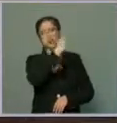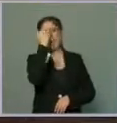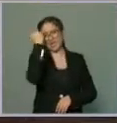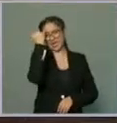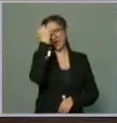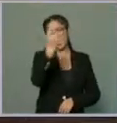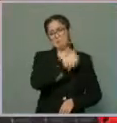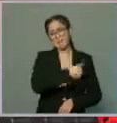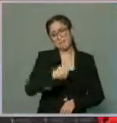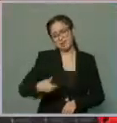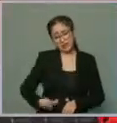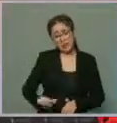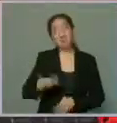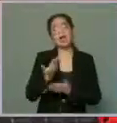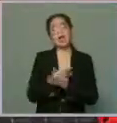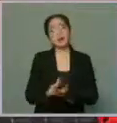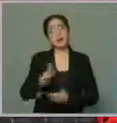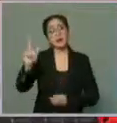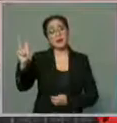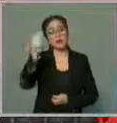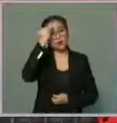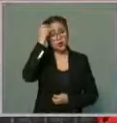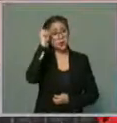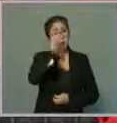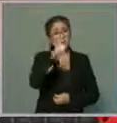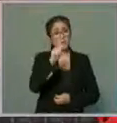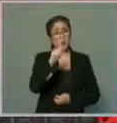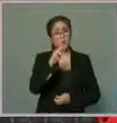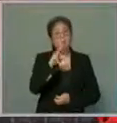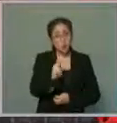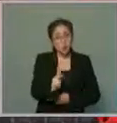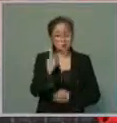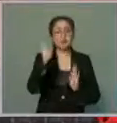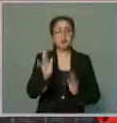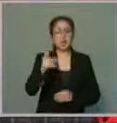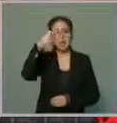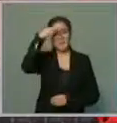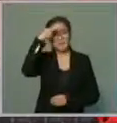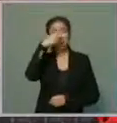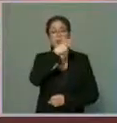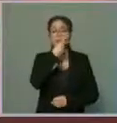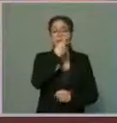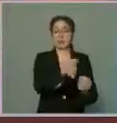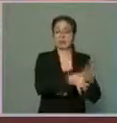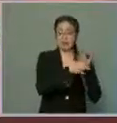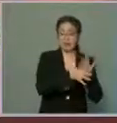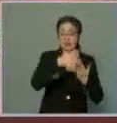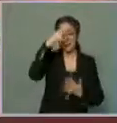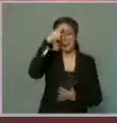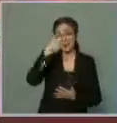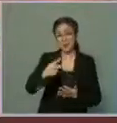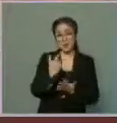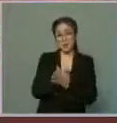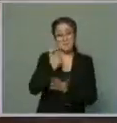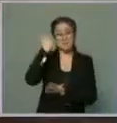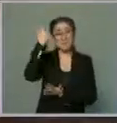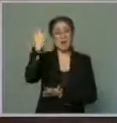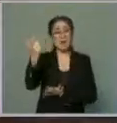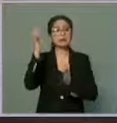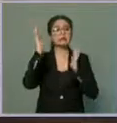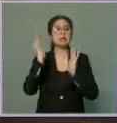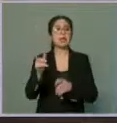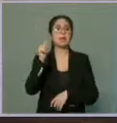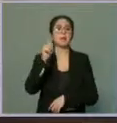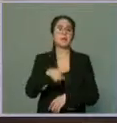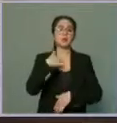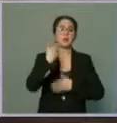También hay que recordar que el presidente Trump ha declarado que México ya está pagando por este muro, que lo está haciendo a través del nuevo tratado, el TEMEC,